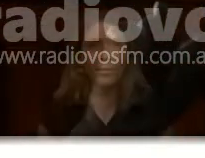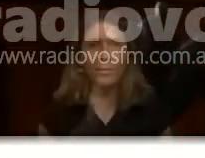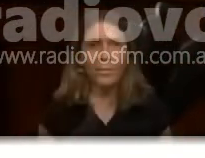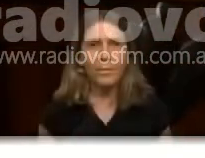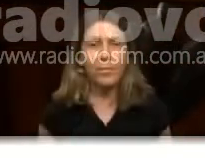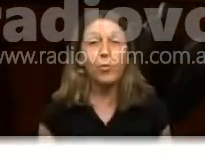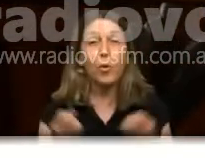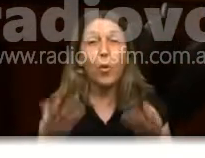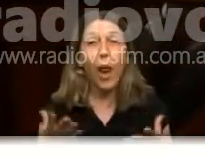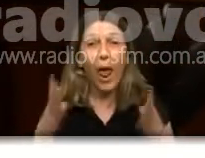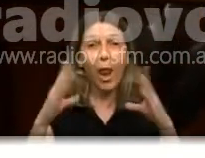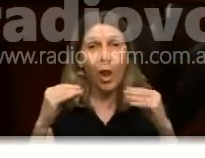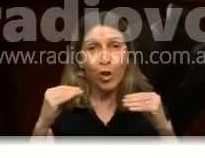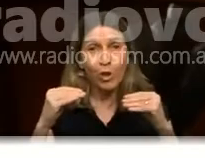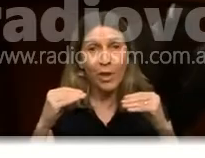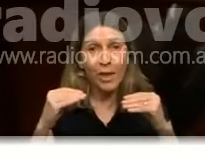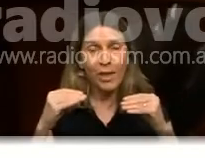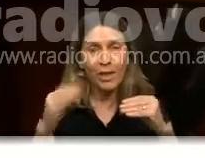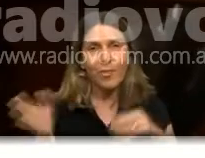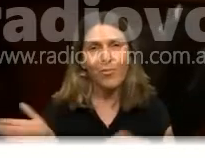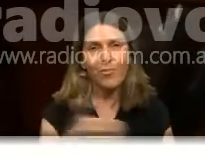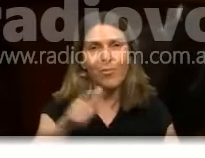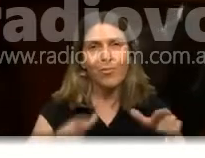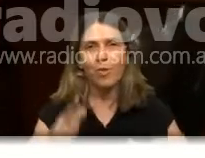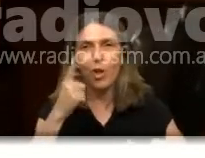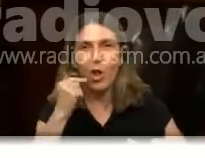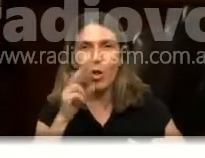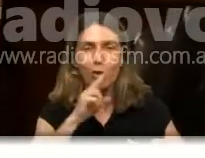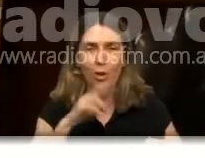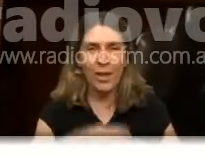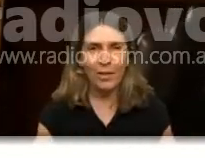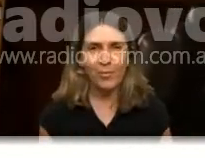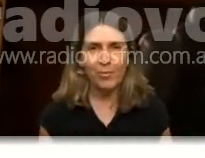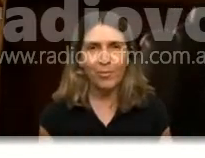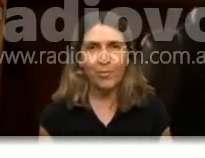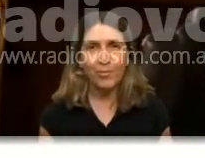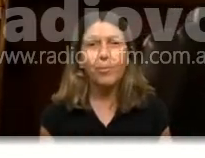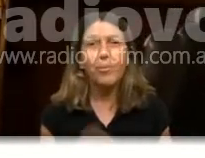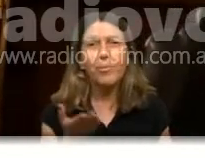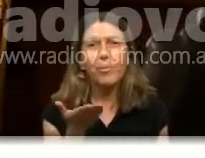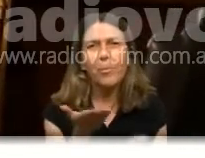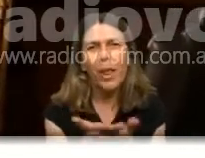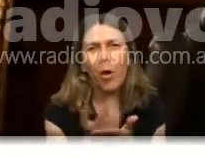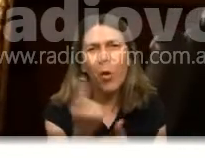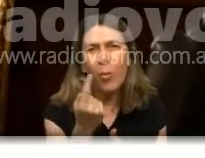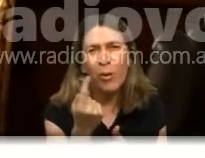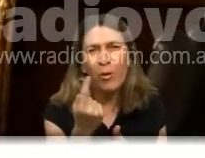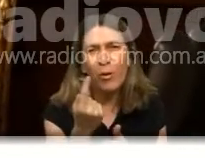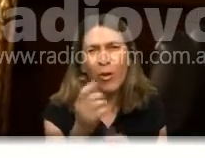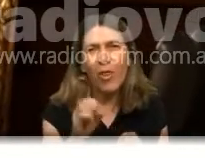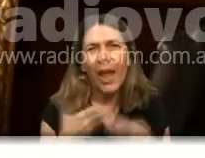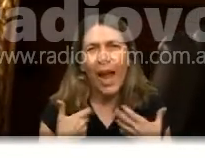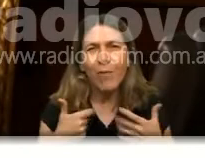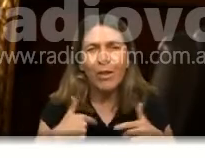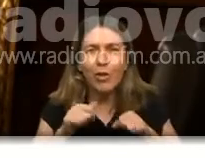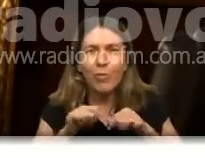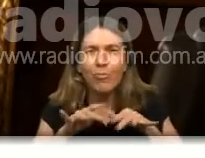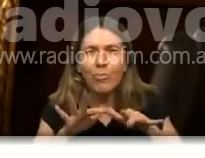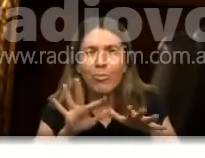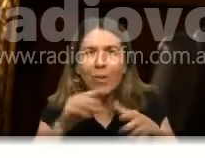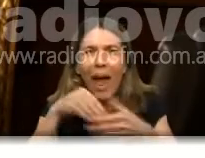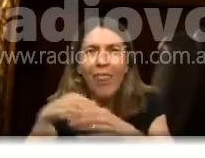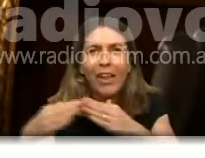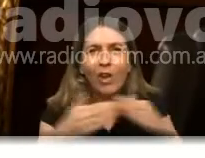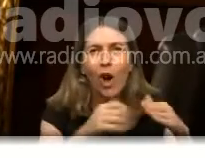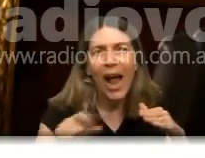buenas noches a todos ya todas les pido que por unos minutos me dejen entrar en sus casas necesito